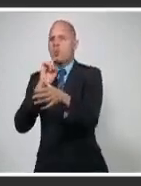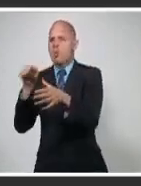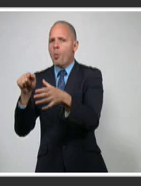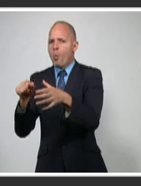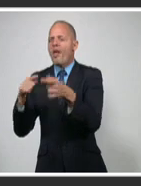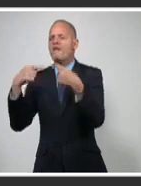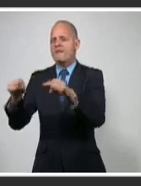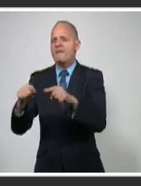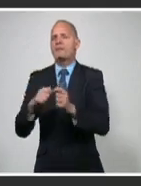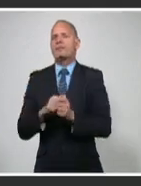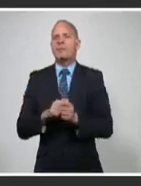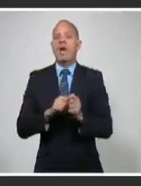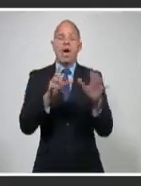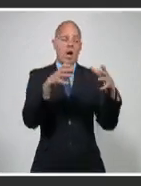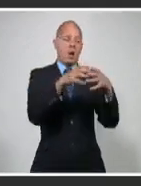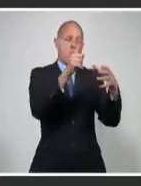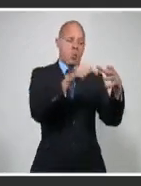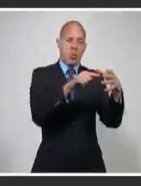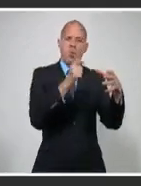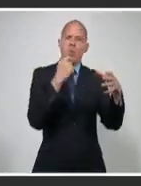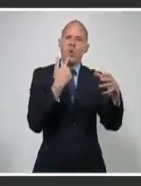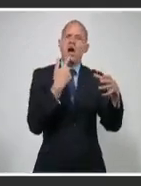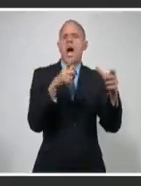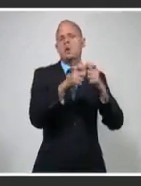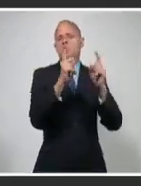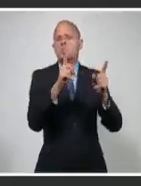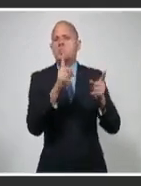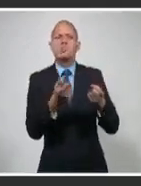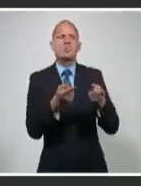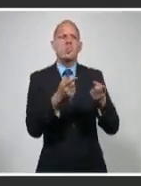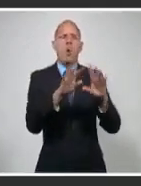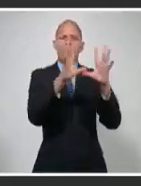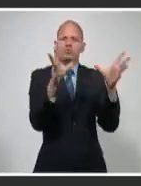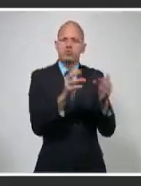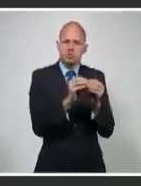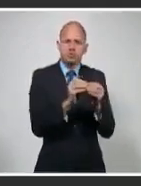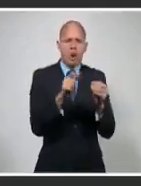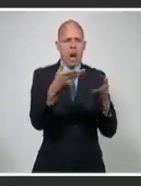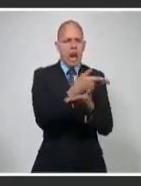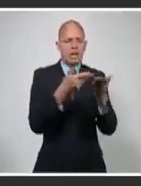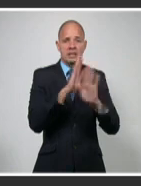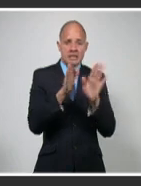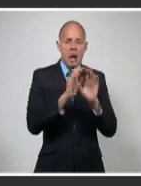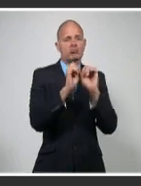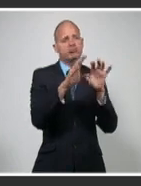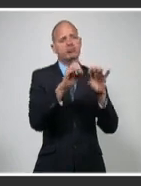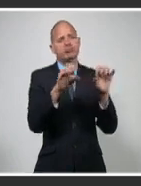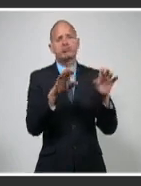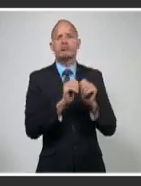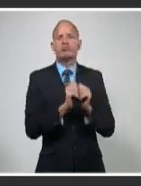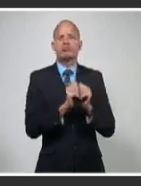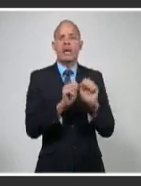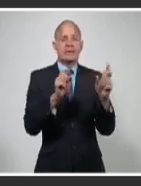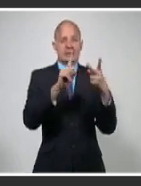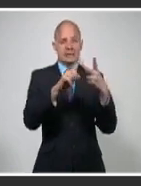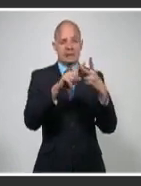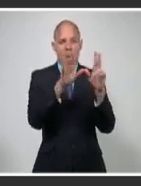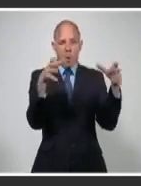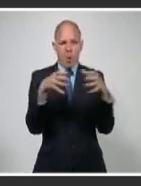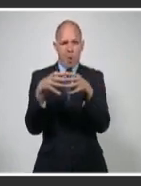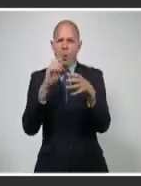se dedican? A registrar el resultado de las reuniones, a publicar el resumen de lo discutido. ¿Qué corresponde al grupo de prensa y